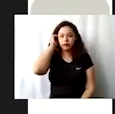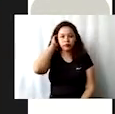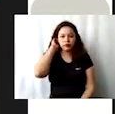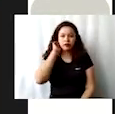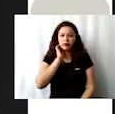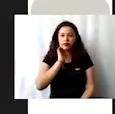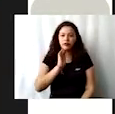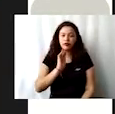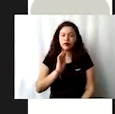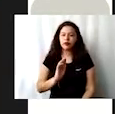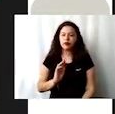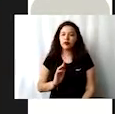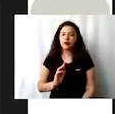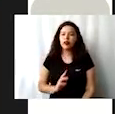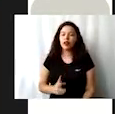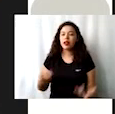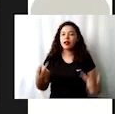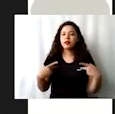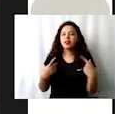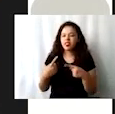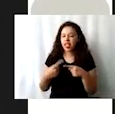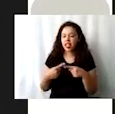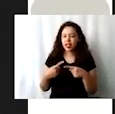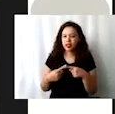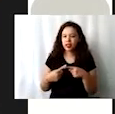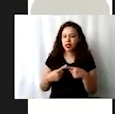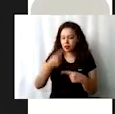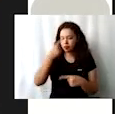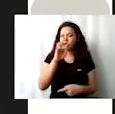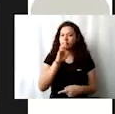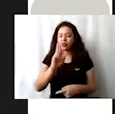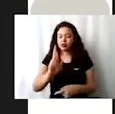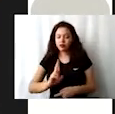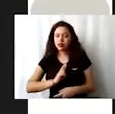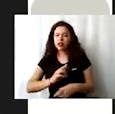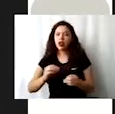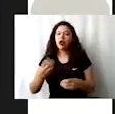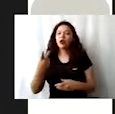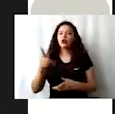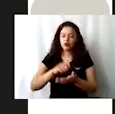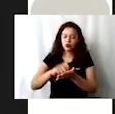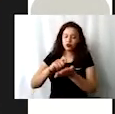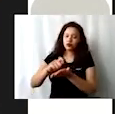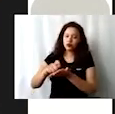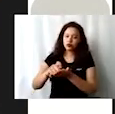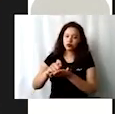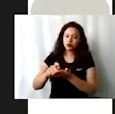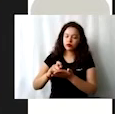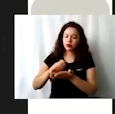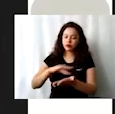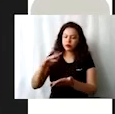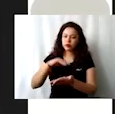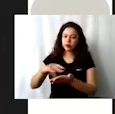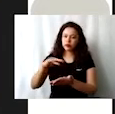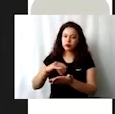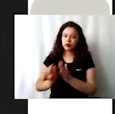¿Quién me apoya? ¿Quién me apoya en estas respuestas o me dan lectura de lo que han venido